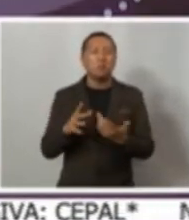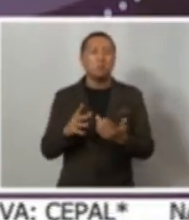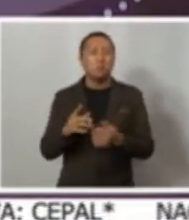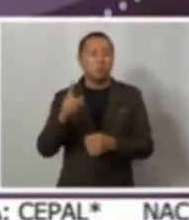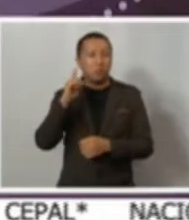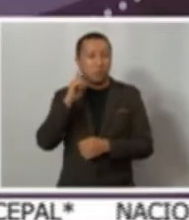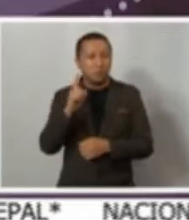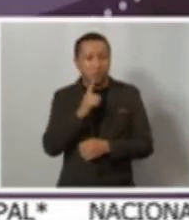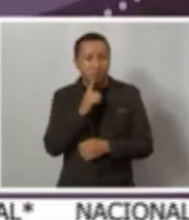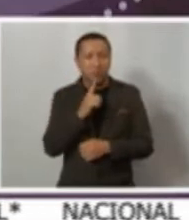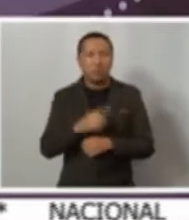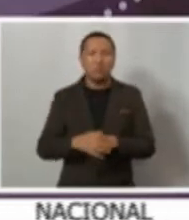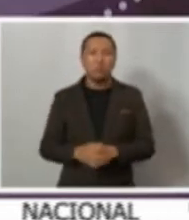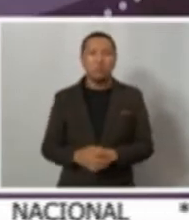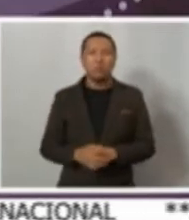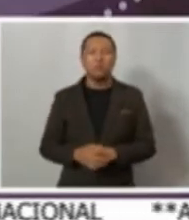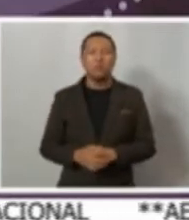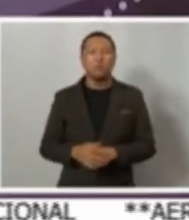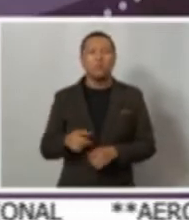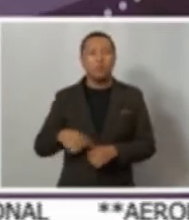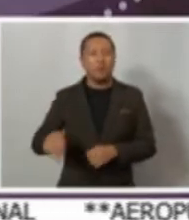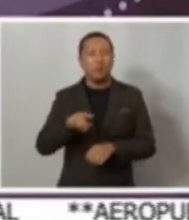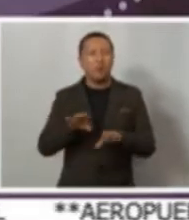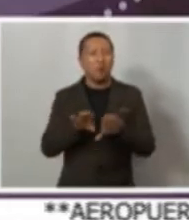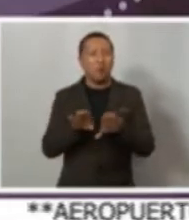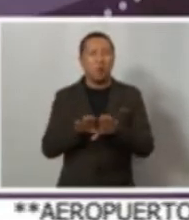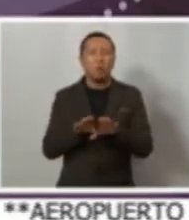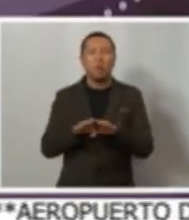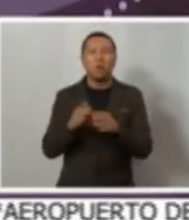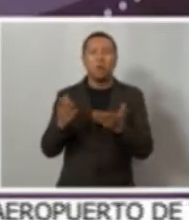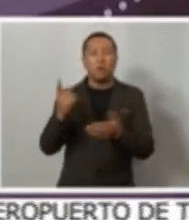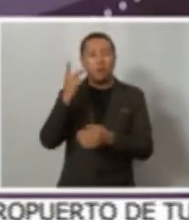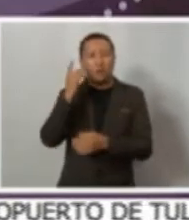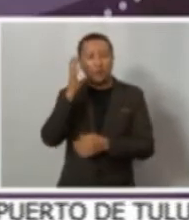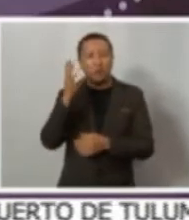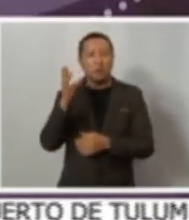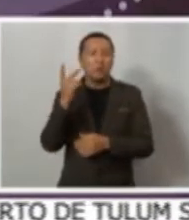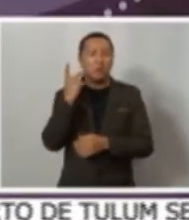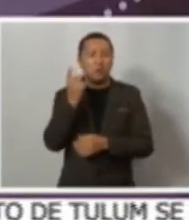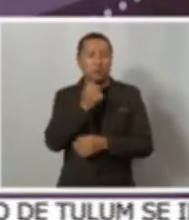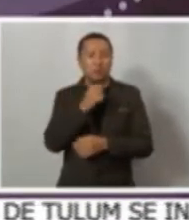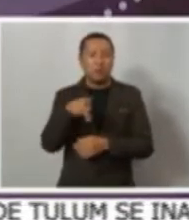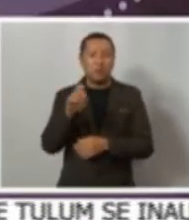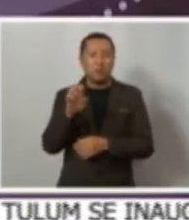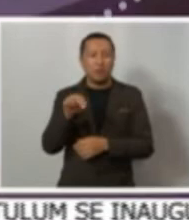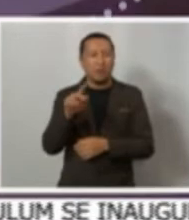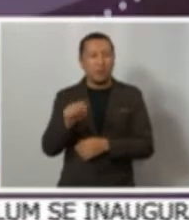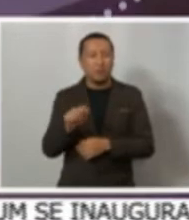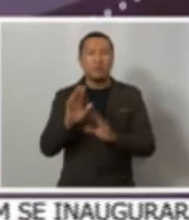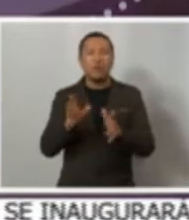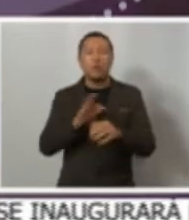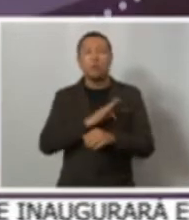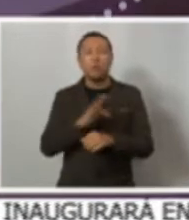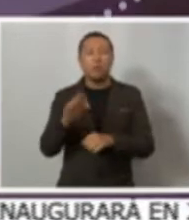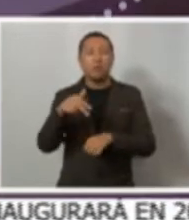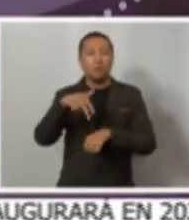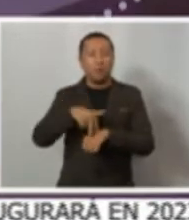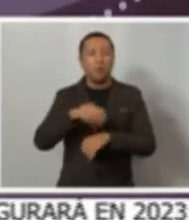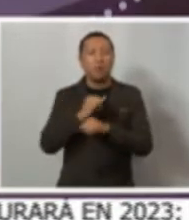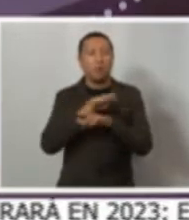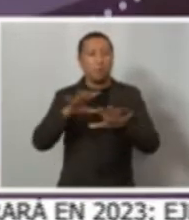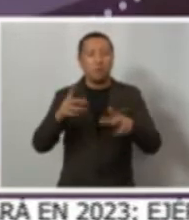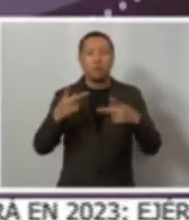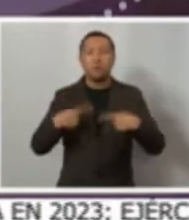auditivo, las personas que no escuchan, pues a través de Karim y de Ken, son quienes ya pueden estar informados de lo que